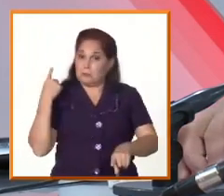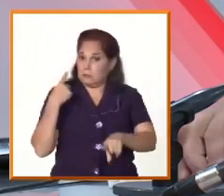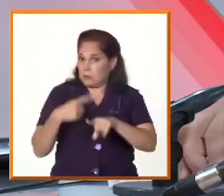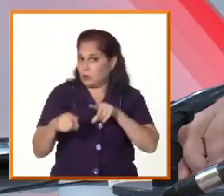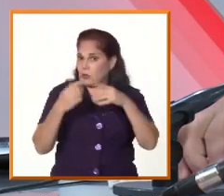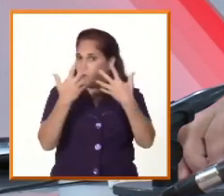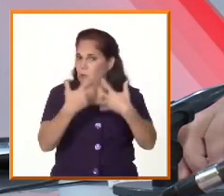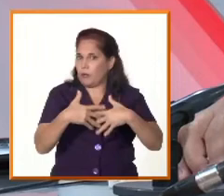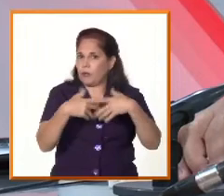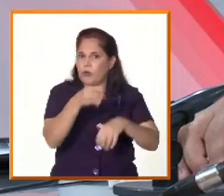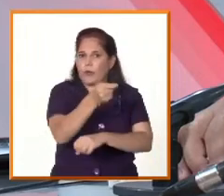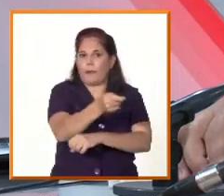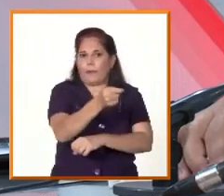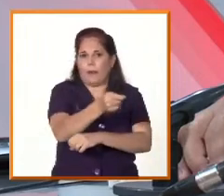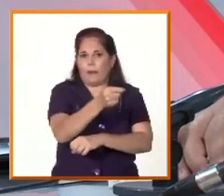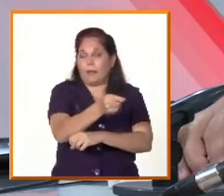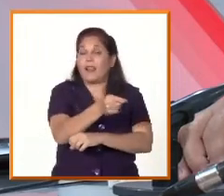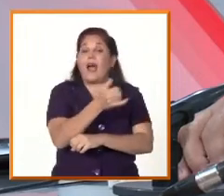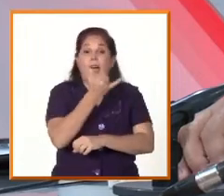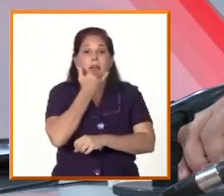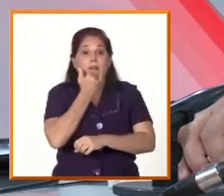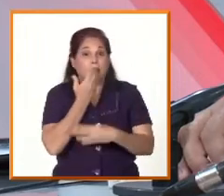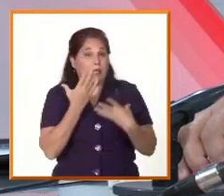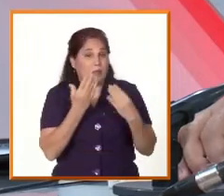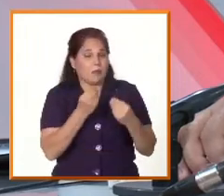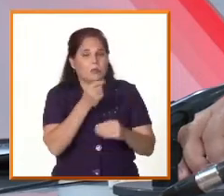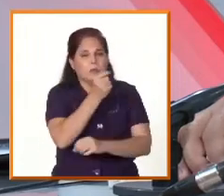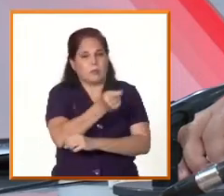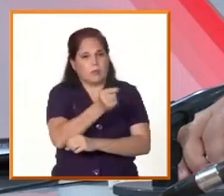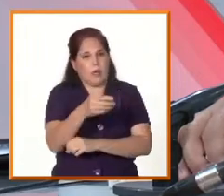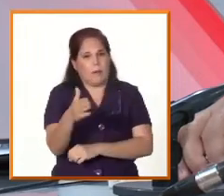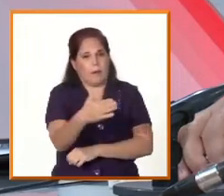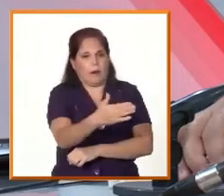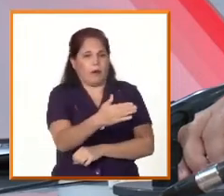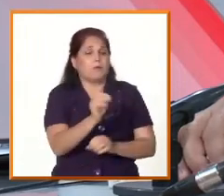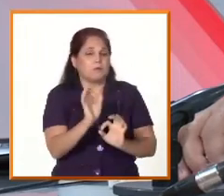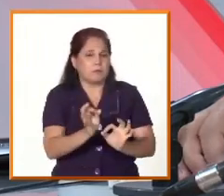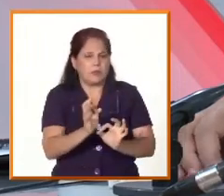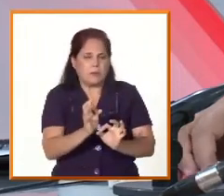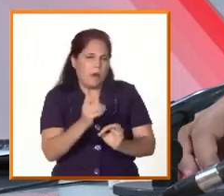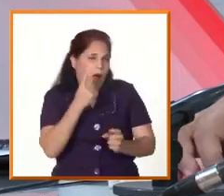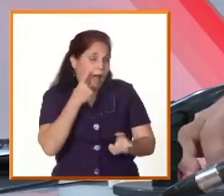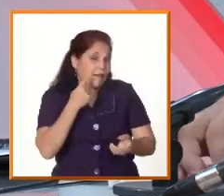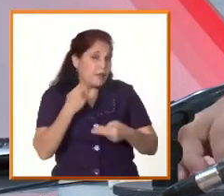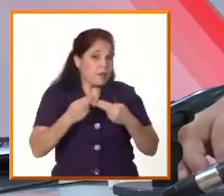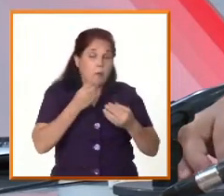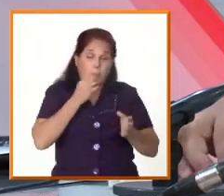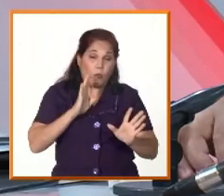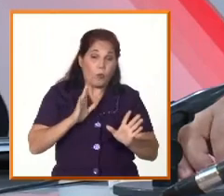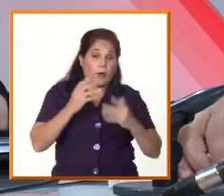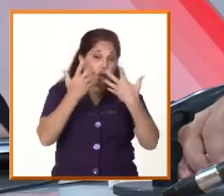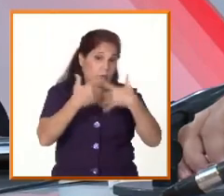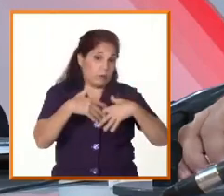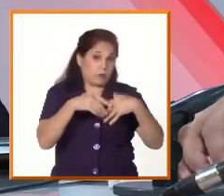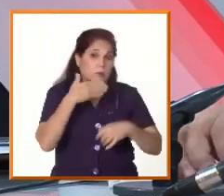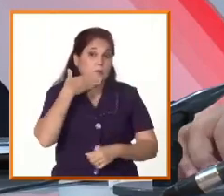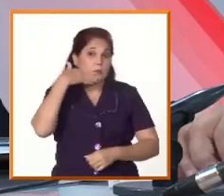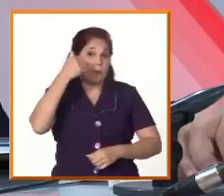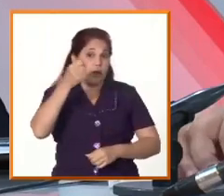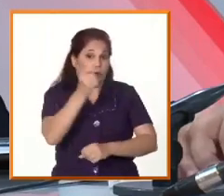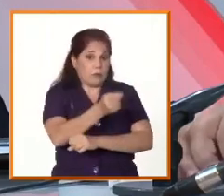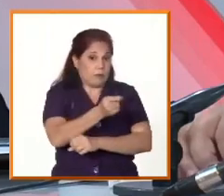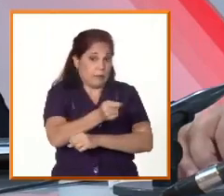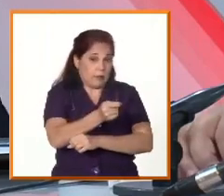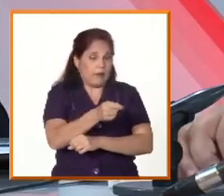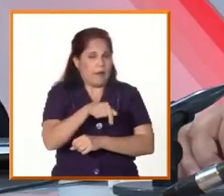la producción pesquera una de las más afectadas en los últimos tiempos por donde andamos Qué posibilidades hay de eso sabremos en